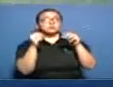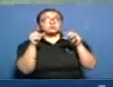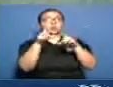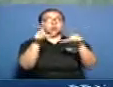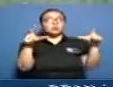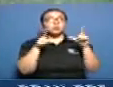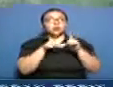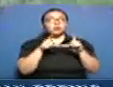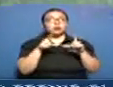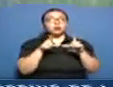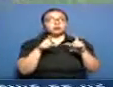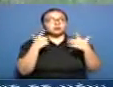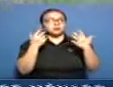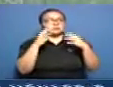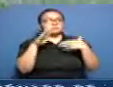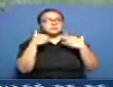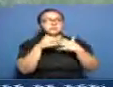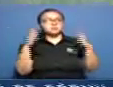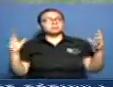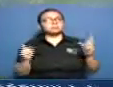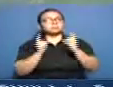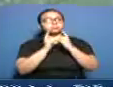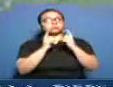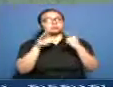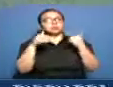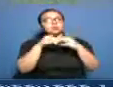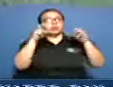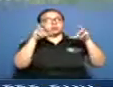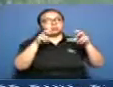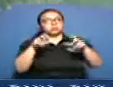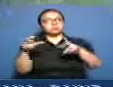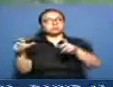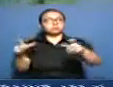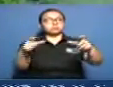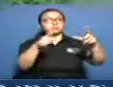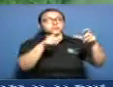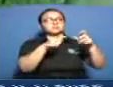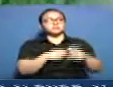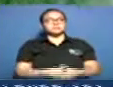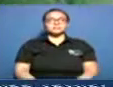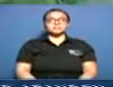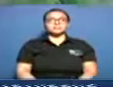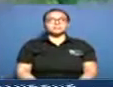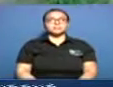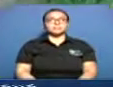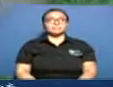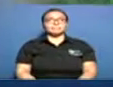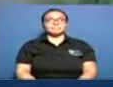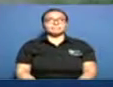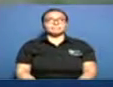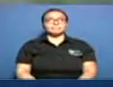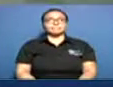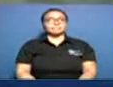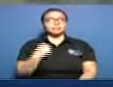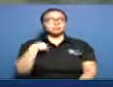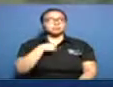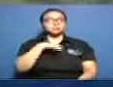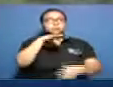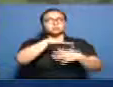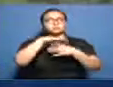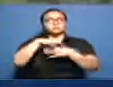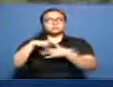sido impactados, ¿no?, por esta millón de hectáreas. Exactamente. Nosotros hemos estado reforestando a nivel